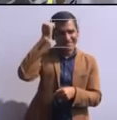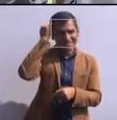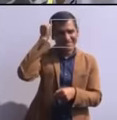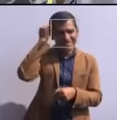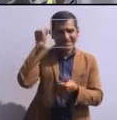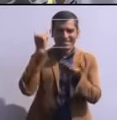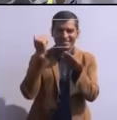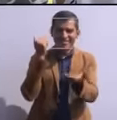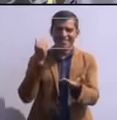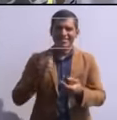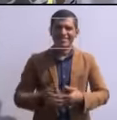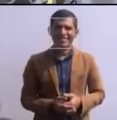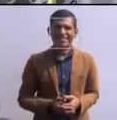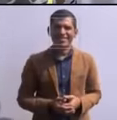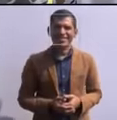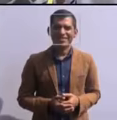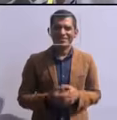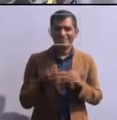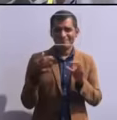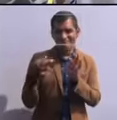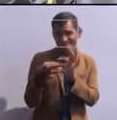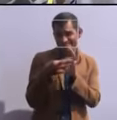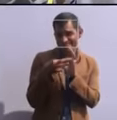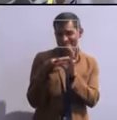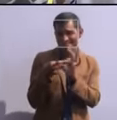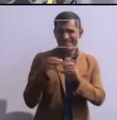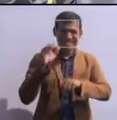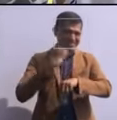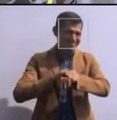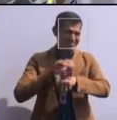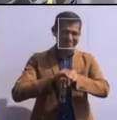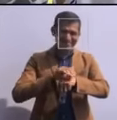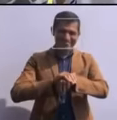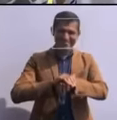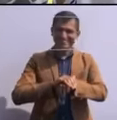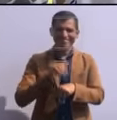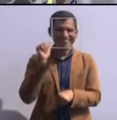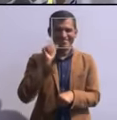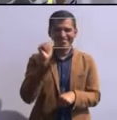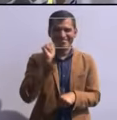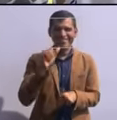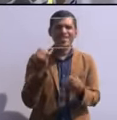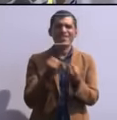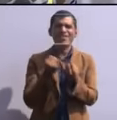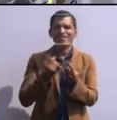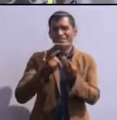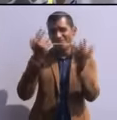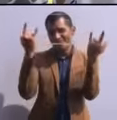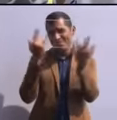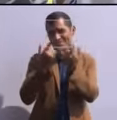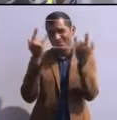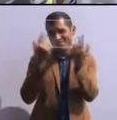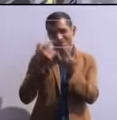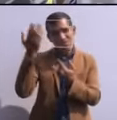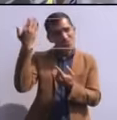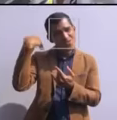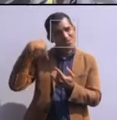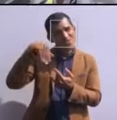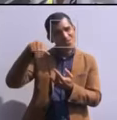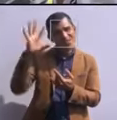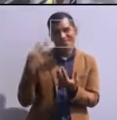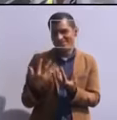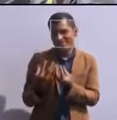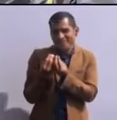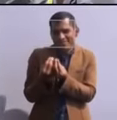Bedoya. Nos une una gran amistad, pero además una gran historia. Desde hace tiempo venimos luchando